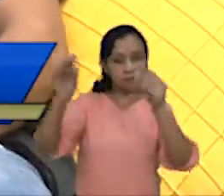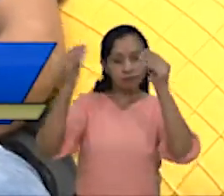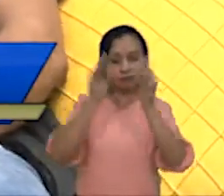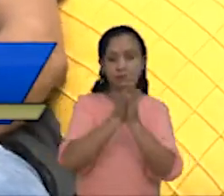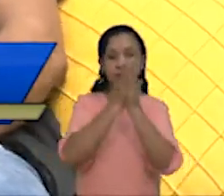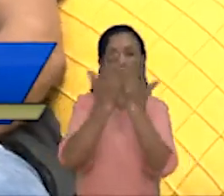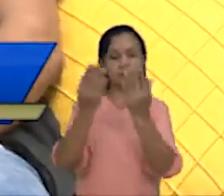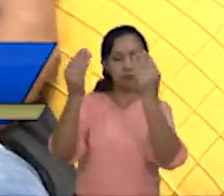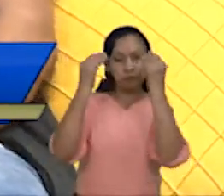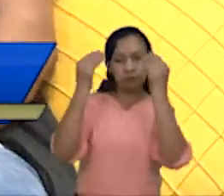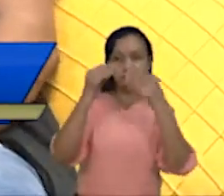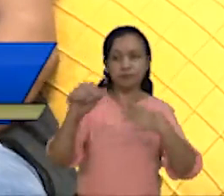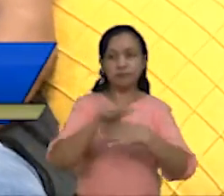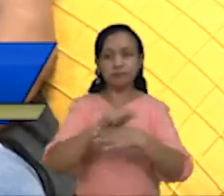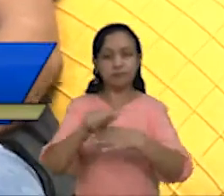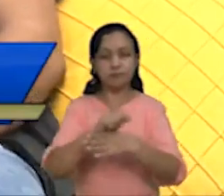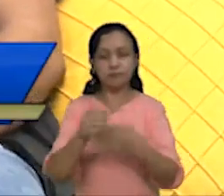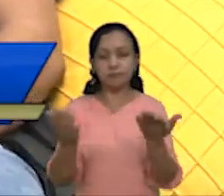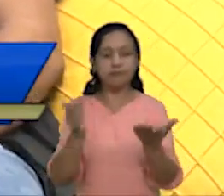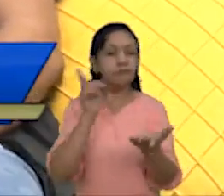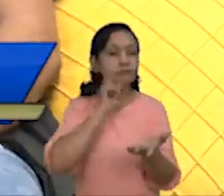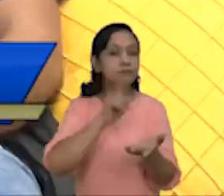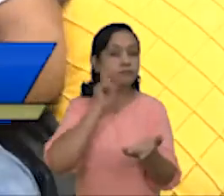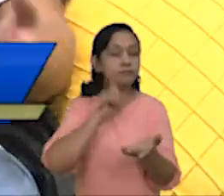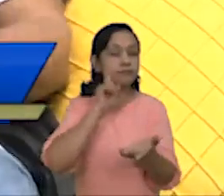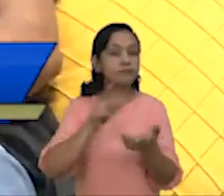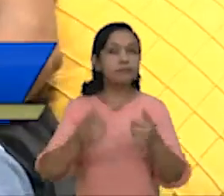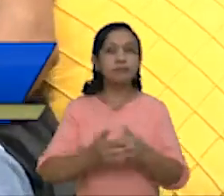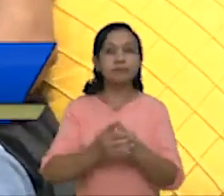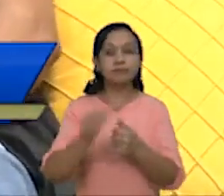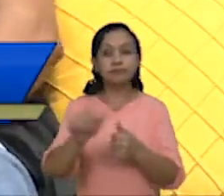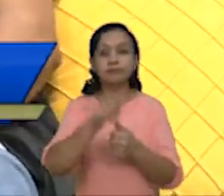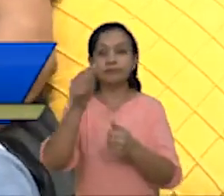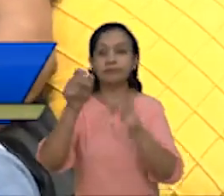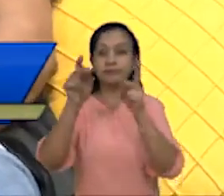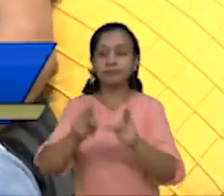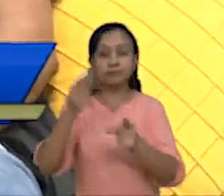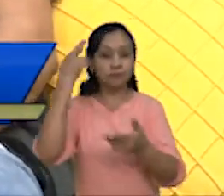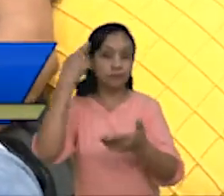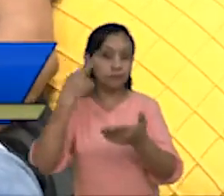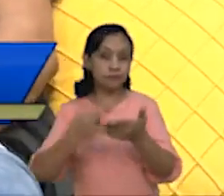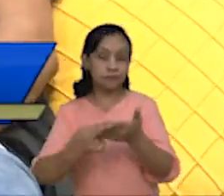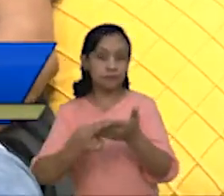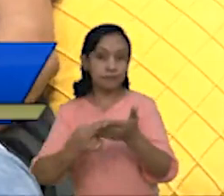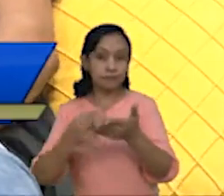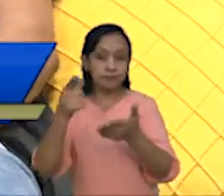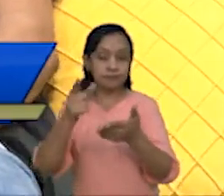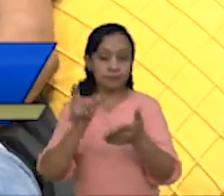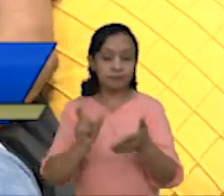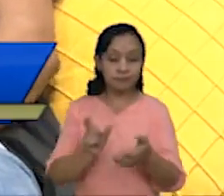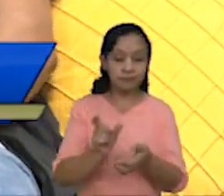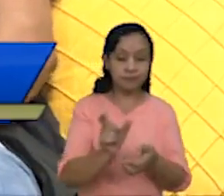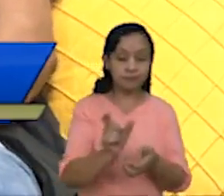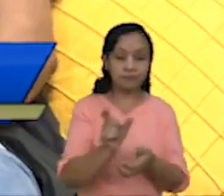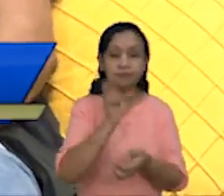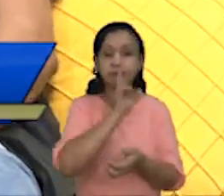libros, en la práctica a veces no es así. O te encontrás con otra realidad. ¿Te acordás, Marcela, aquella cinta colombiana, tinta